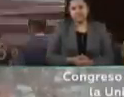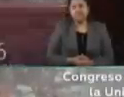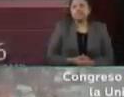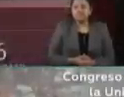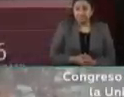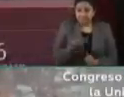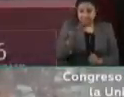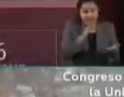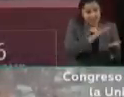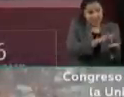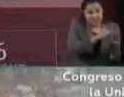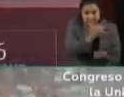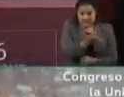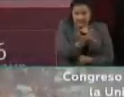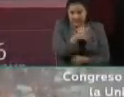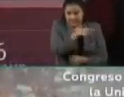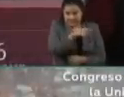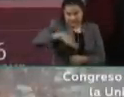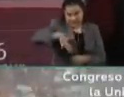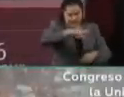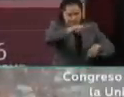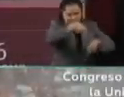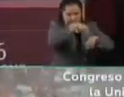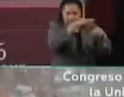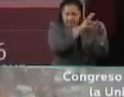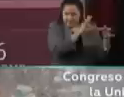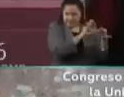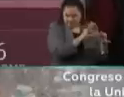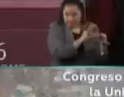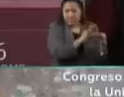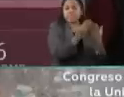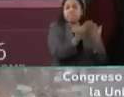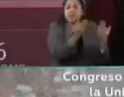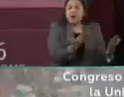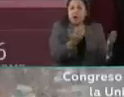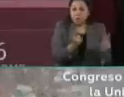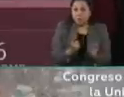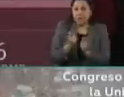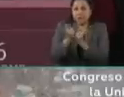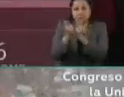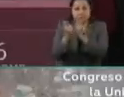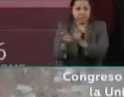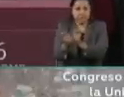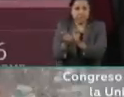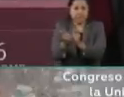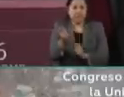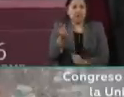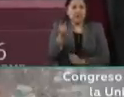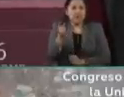Muchas gracias por su intervención. Le damos ahora la palabra a